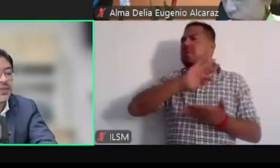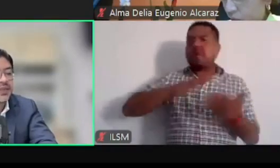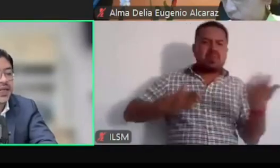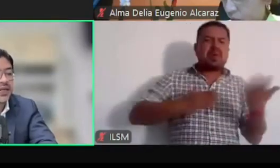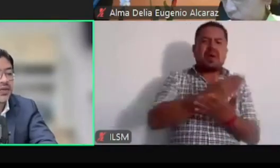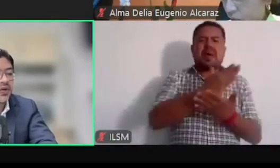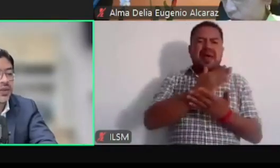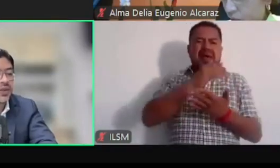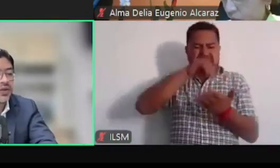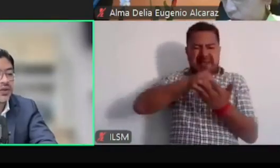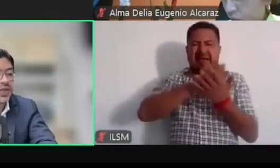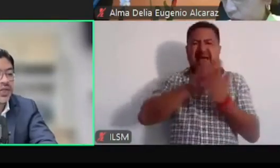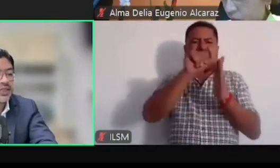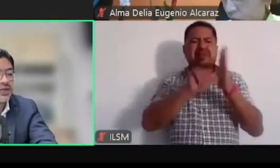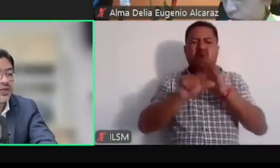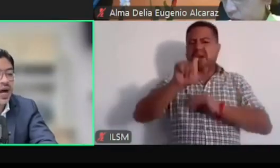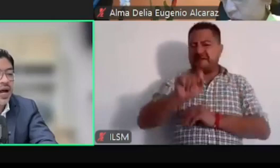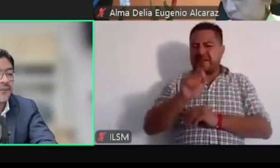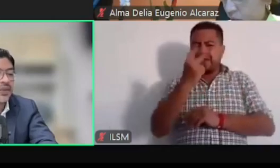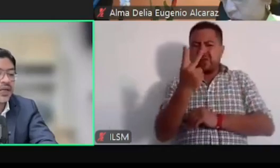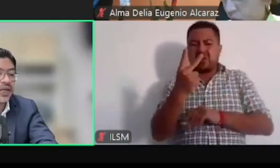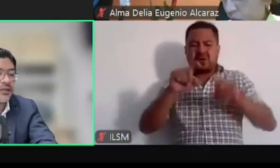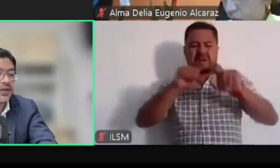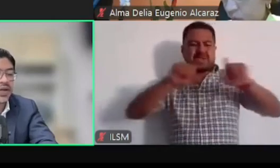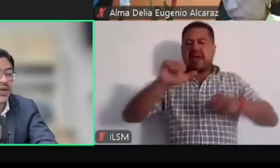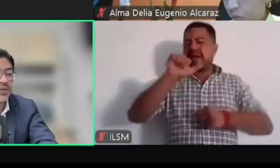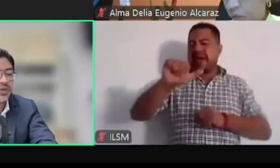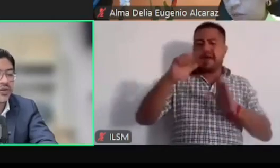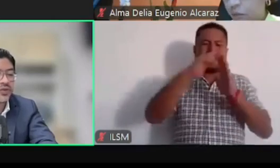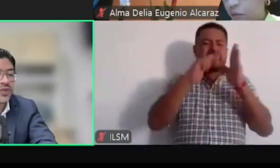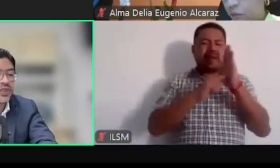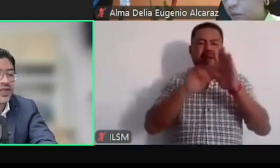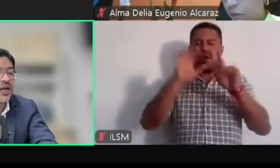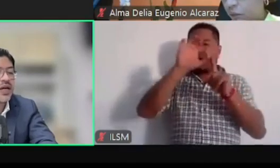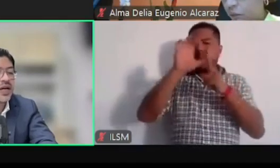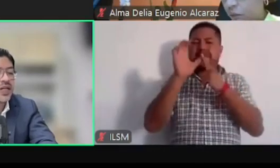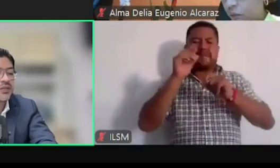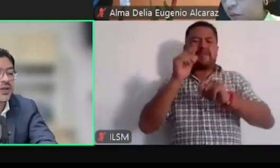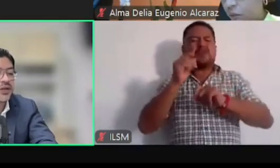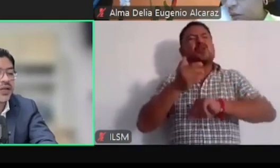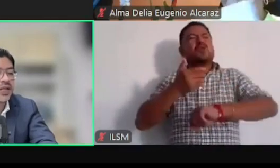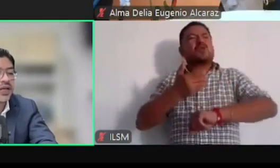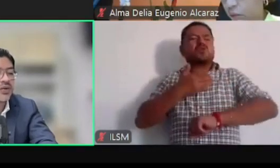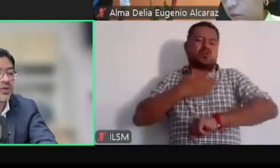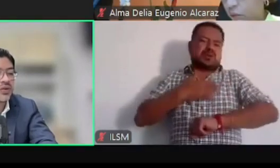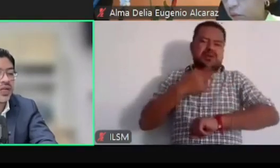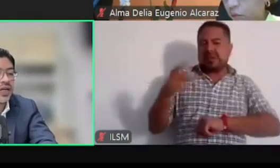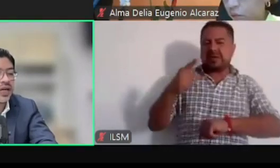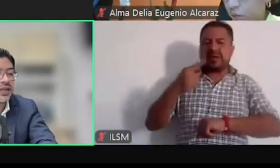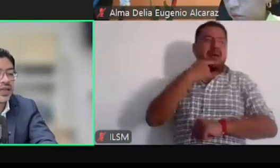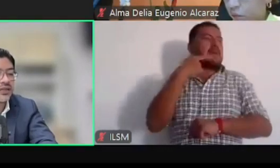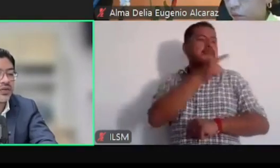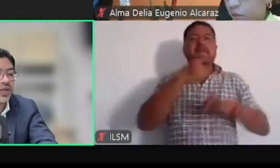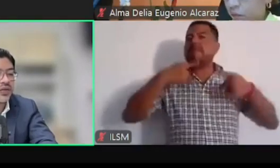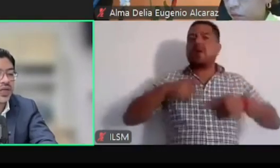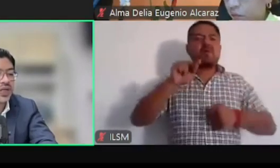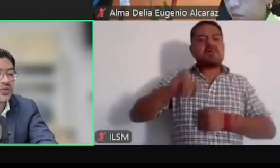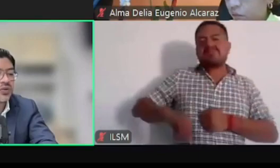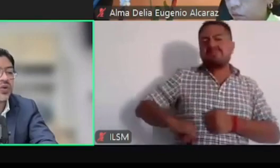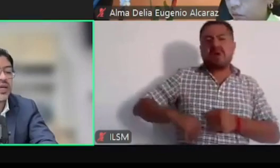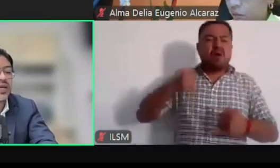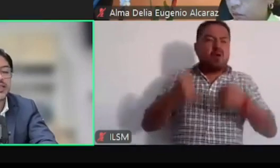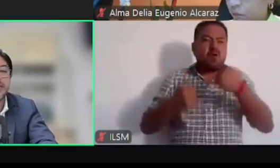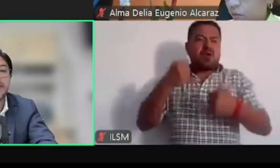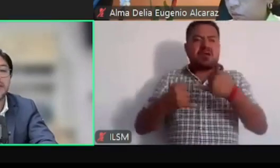prevista en el artículo 22 inciso a del reglamento de la comisión de Justicia respecto a aquel quejoso no tenga interés jurídico en el